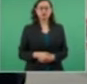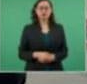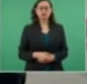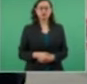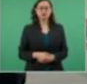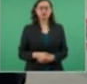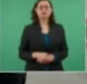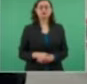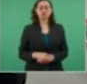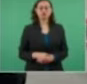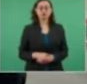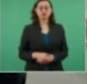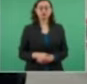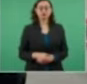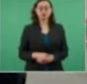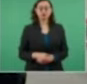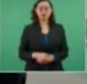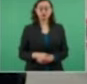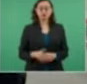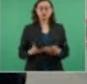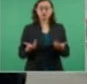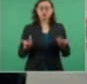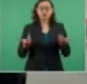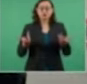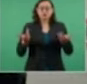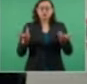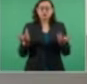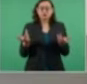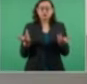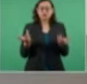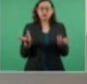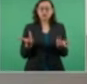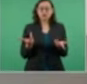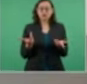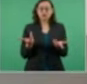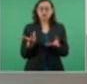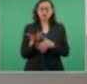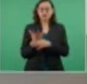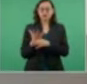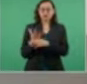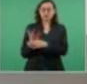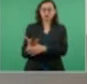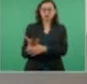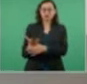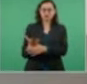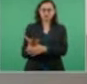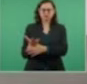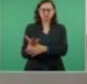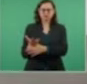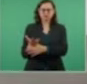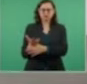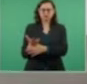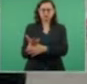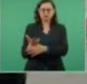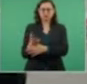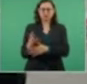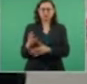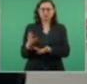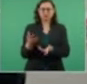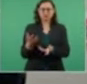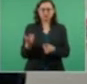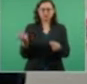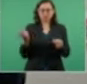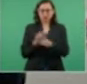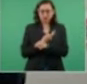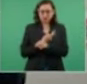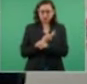crítico, diría que considerando que es fundamental, Pepe, combatir a las fake news en México porque genera muchas deformaciones, sería